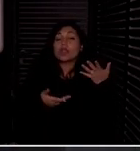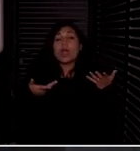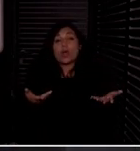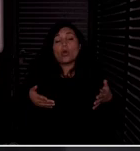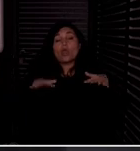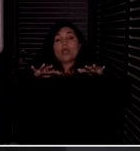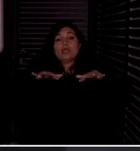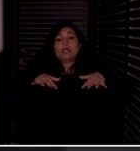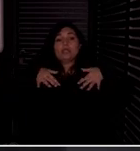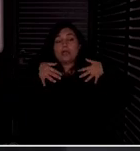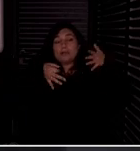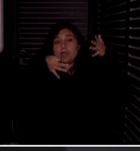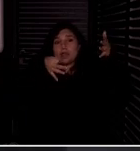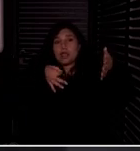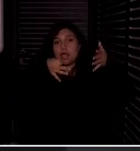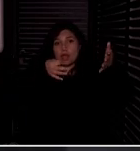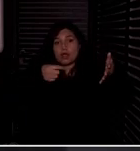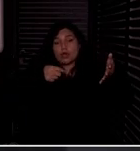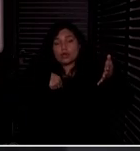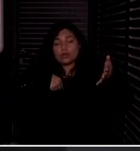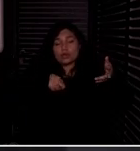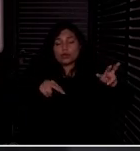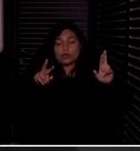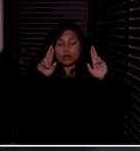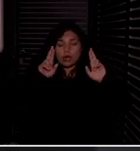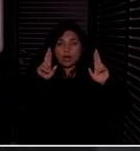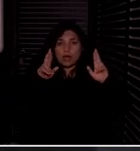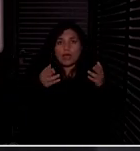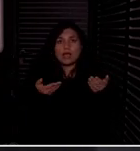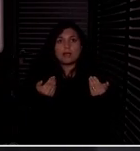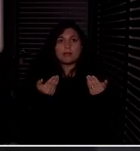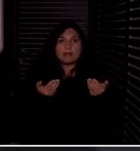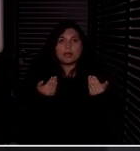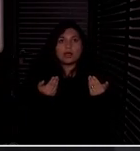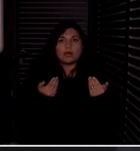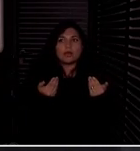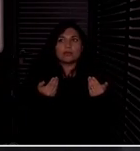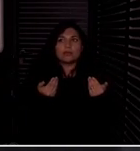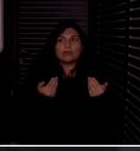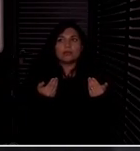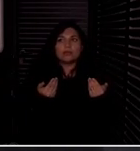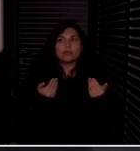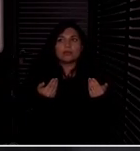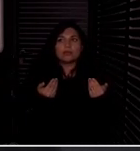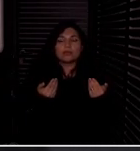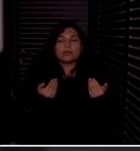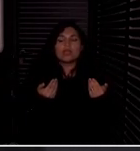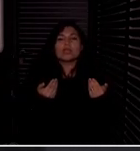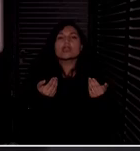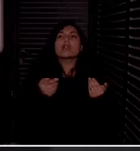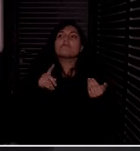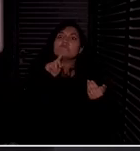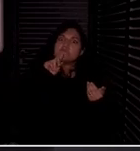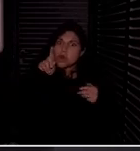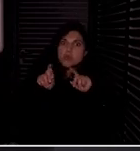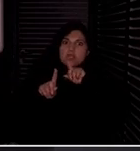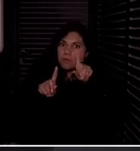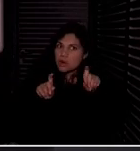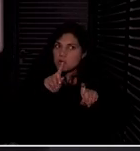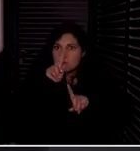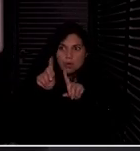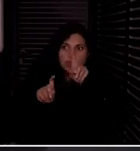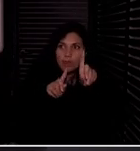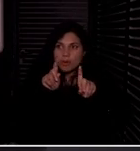yo espero, lamento defraudarles si piensan lo contrario, no tanto darles respuestas acabadas, sino generar preguntas, porque es el principio